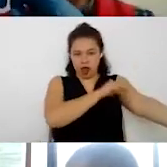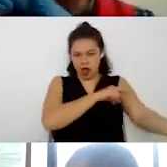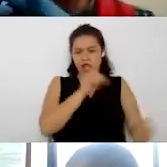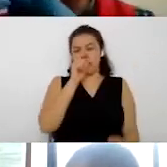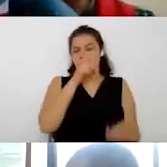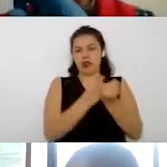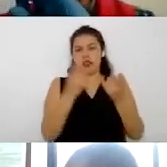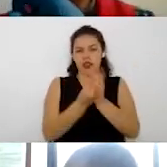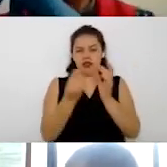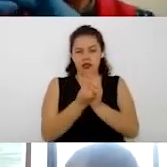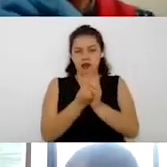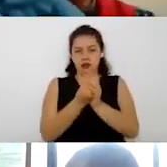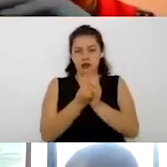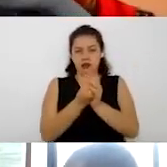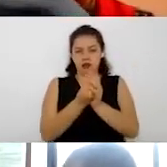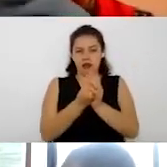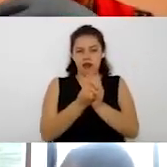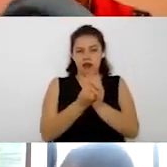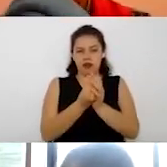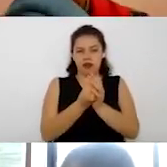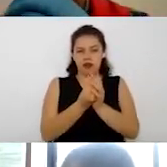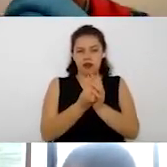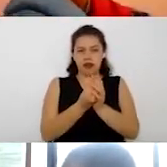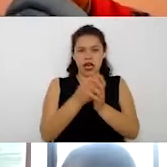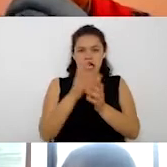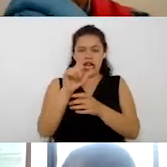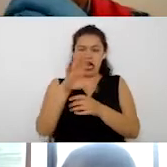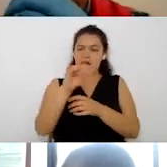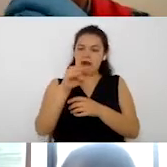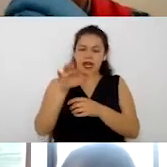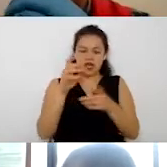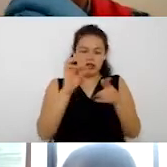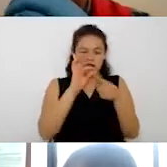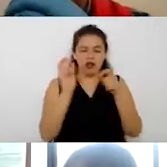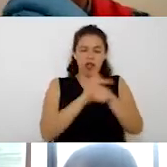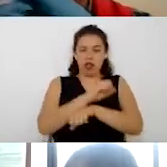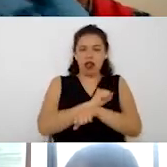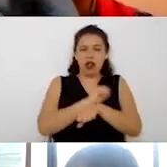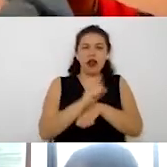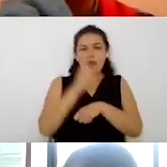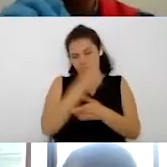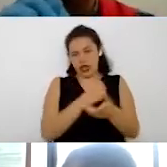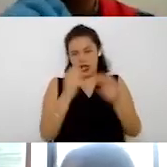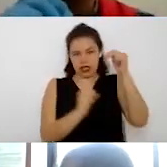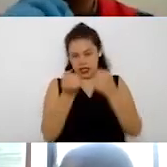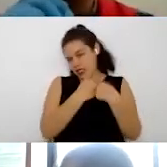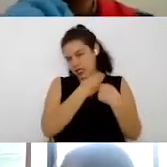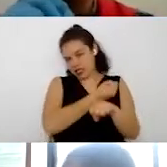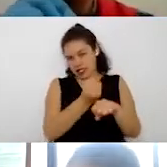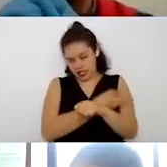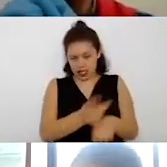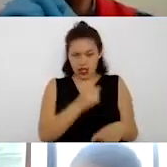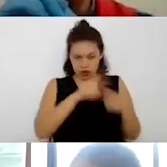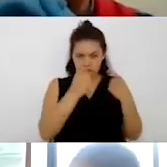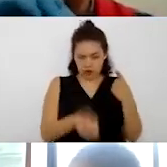¿Cómo creen que voy a distinguir una de otra? ¿Con la cantidad de sangre? Uno es la cantidad de sangre. Muy